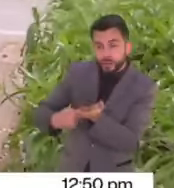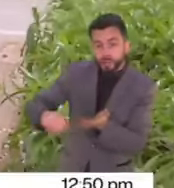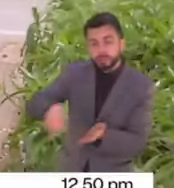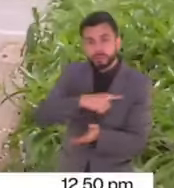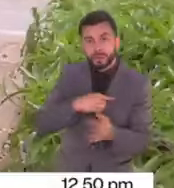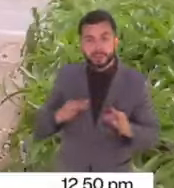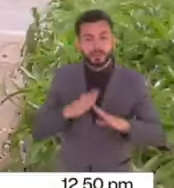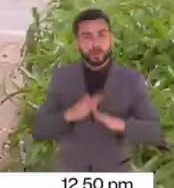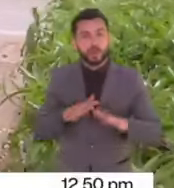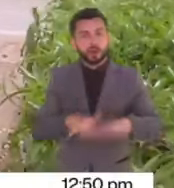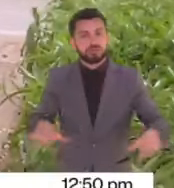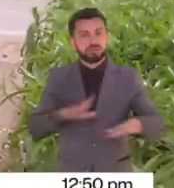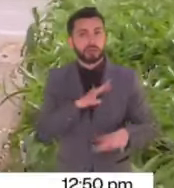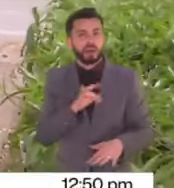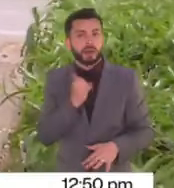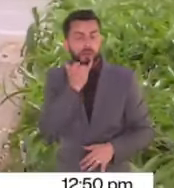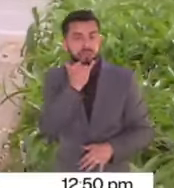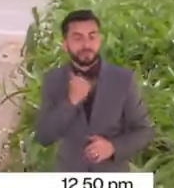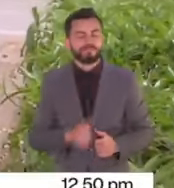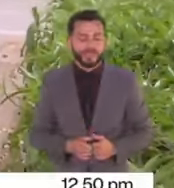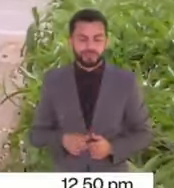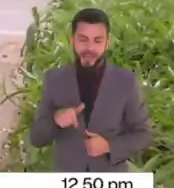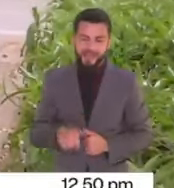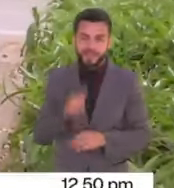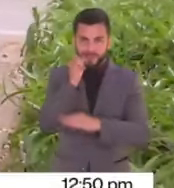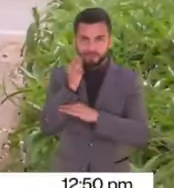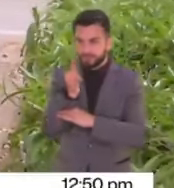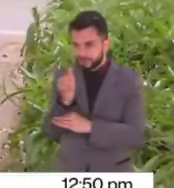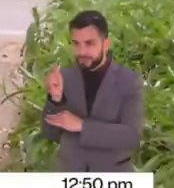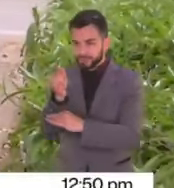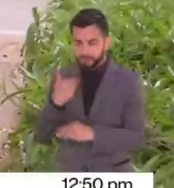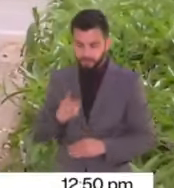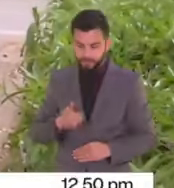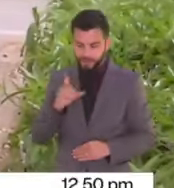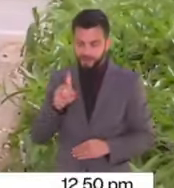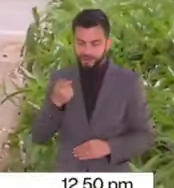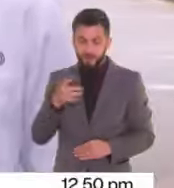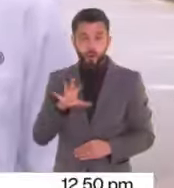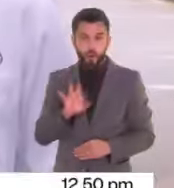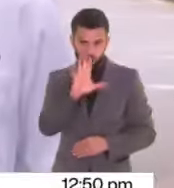seguridad en esta zona de la ciudad, desde donde registramos la información. Diego Candelo, Mesa Noticias, RCN.